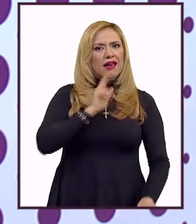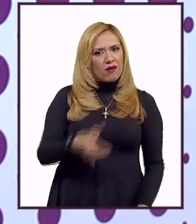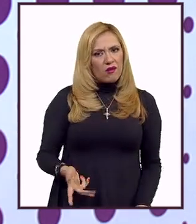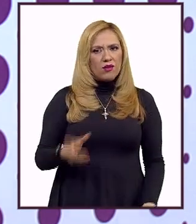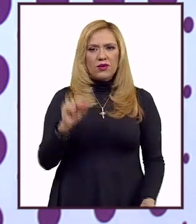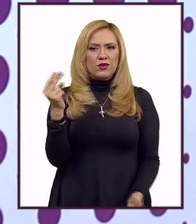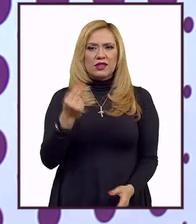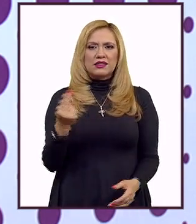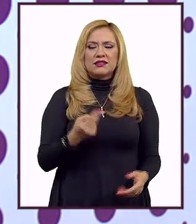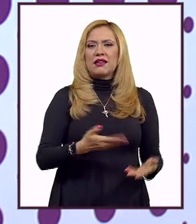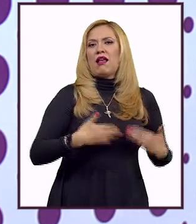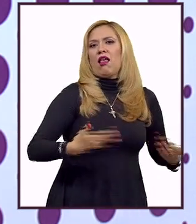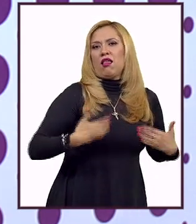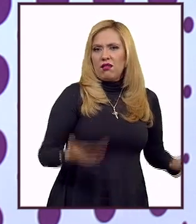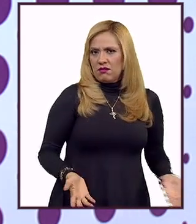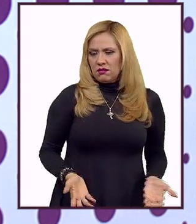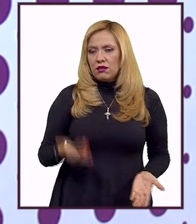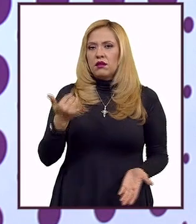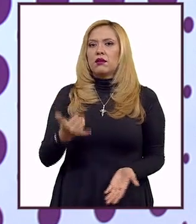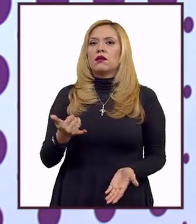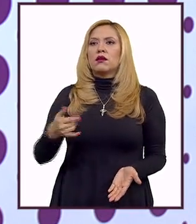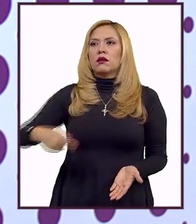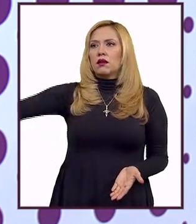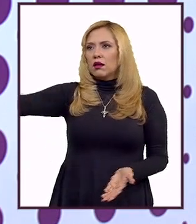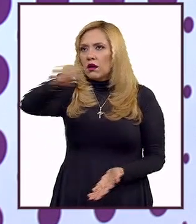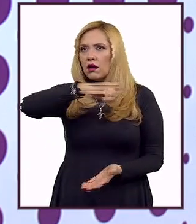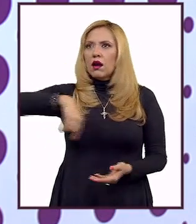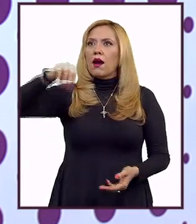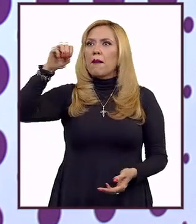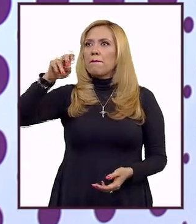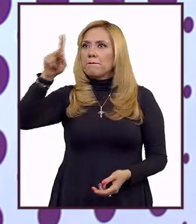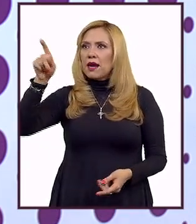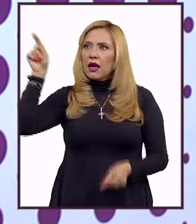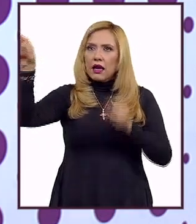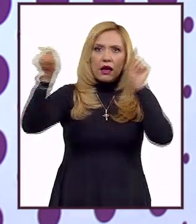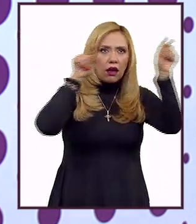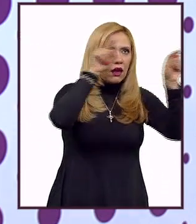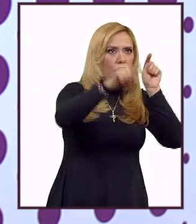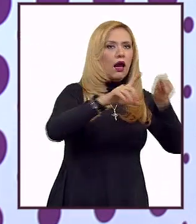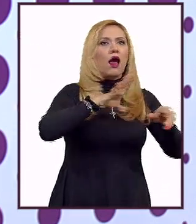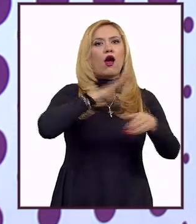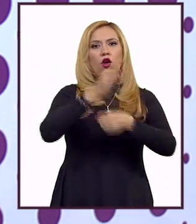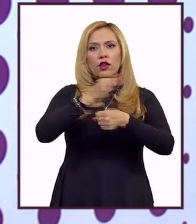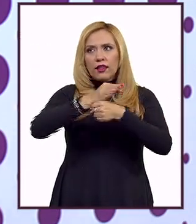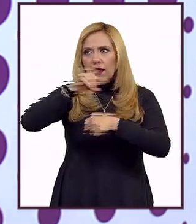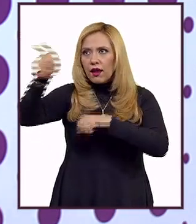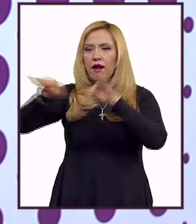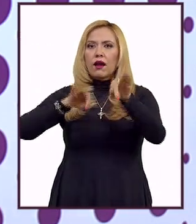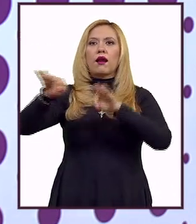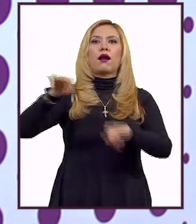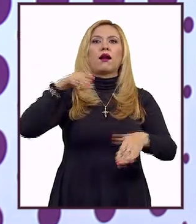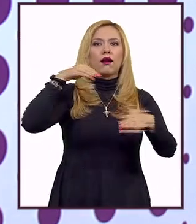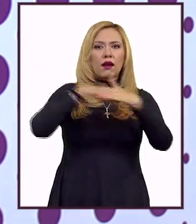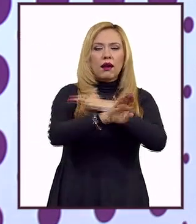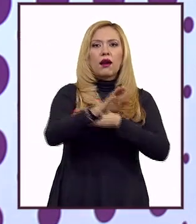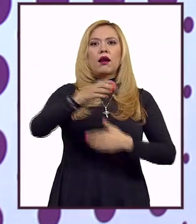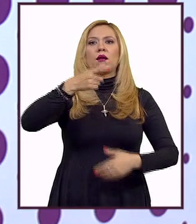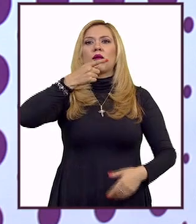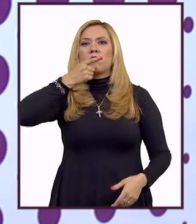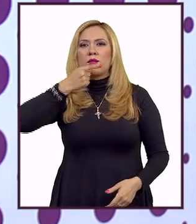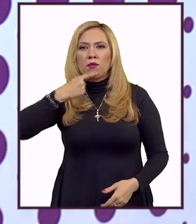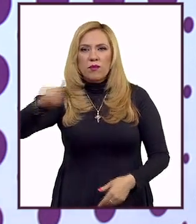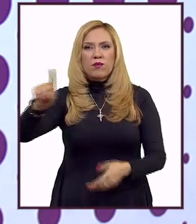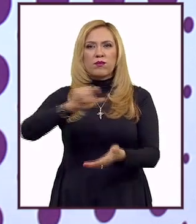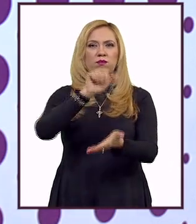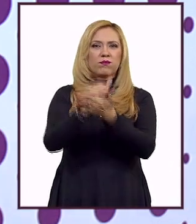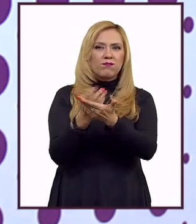¿no? Sensibilizando también a las y los servidores públicos que están en las fiscalías, que son autoridades jurisdiccionales, de que la